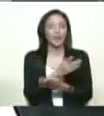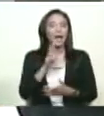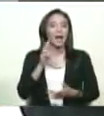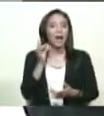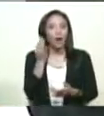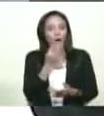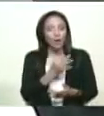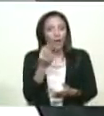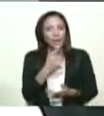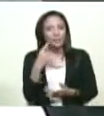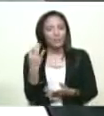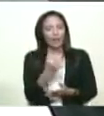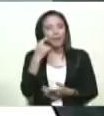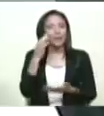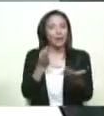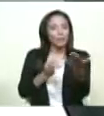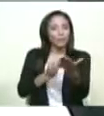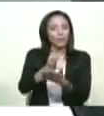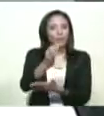de la lealtad